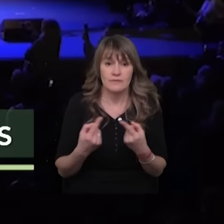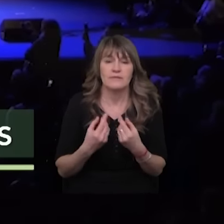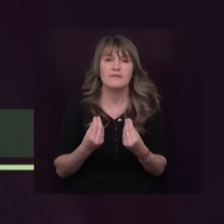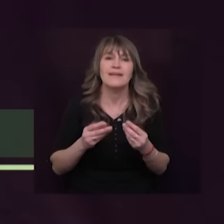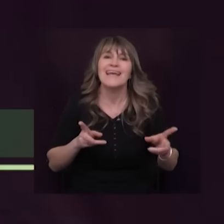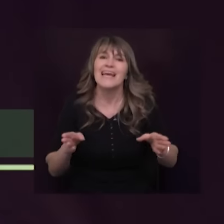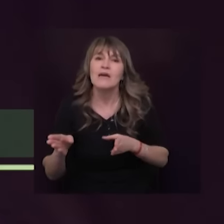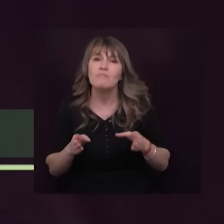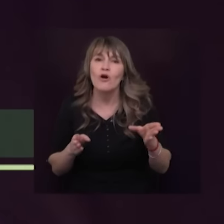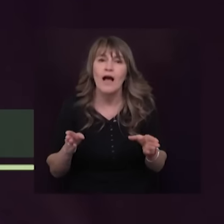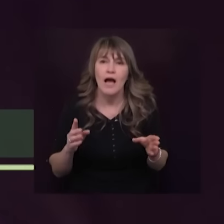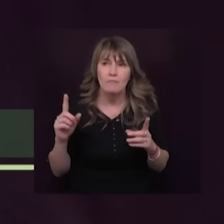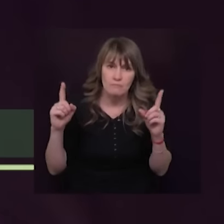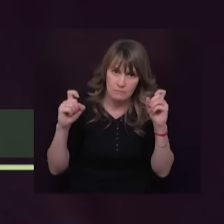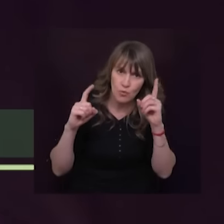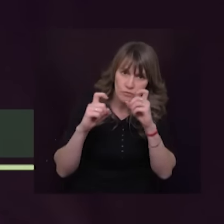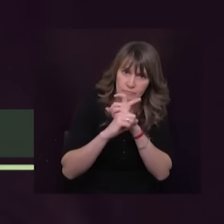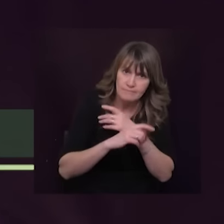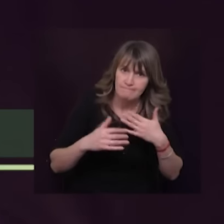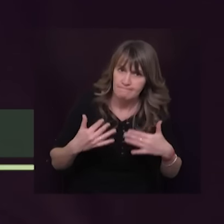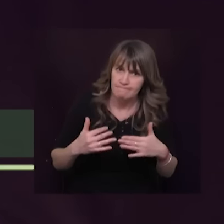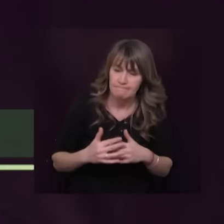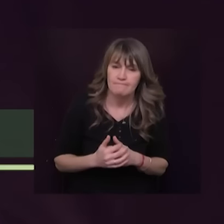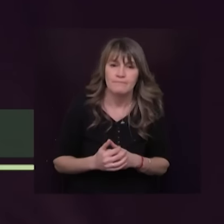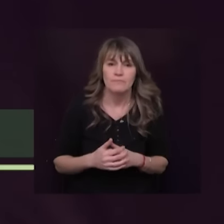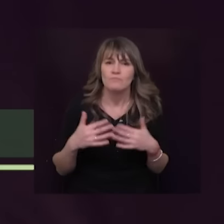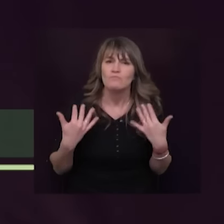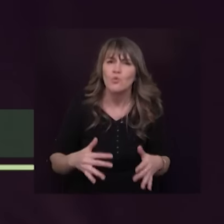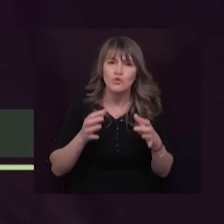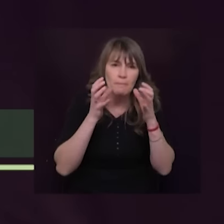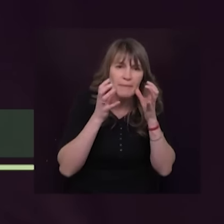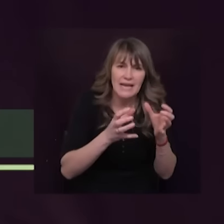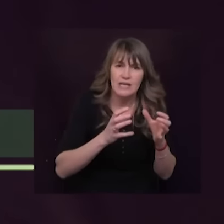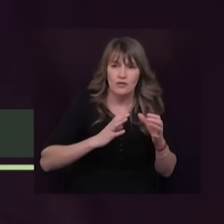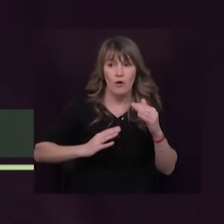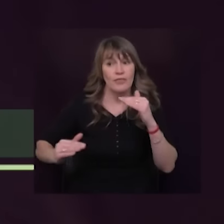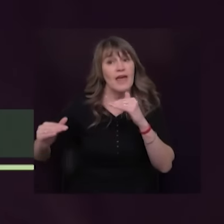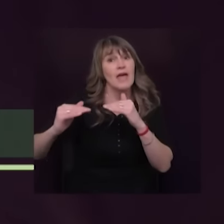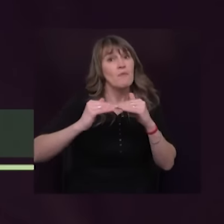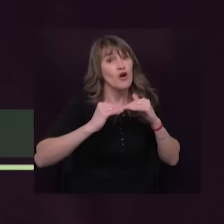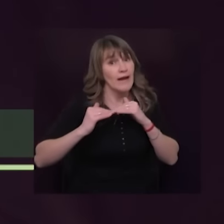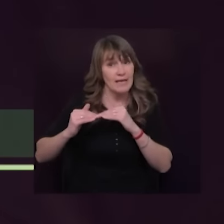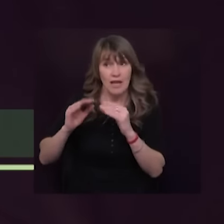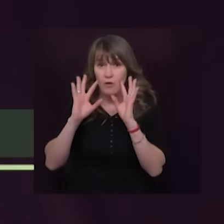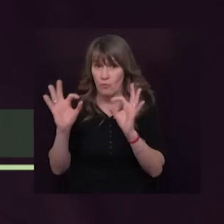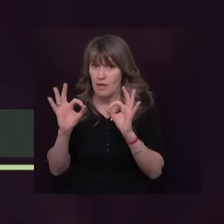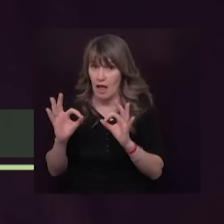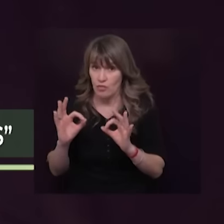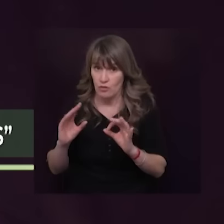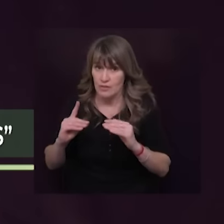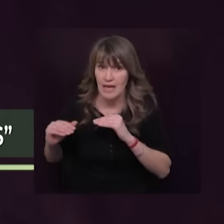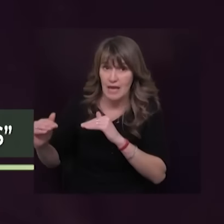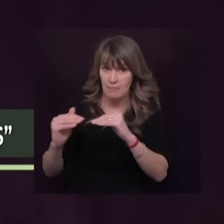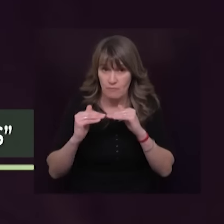época muy comprometida con mucho peligro para la democracia porque la